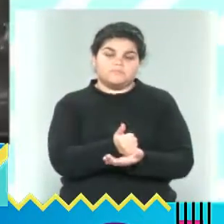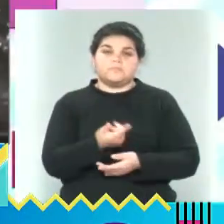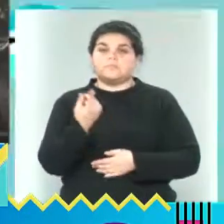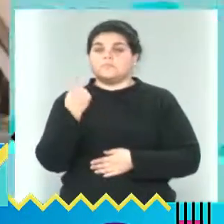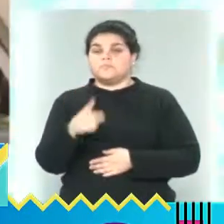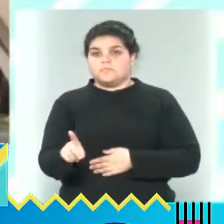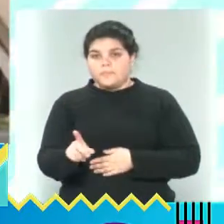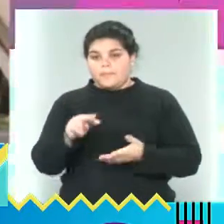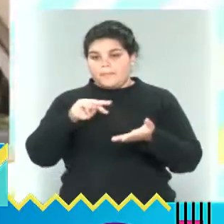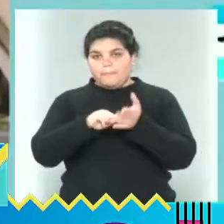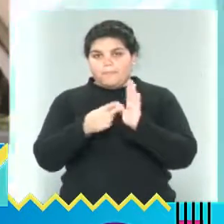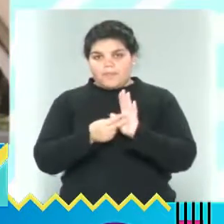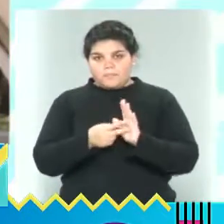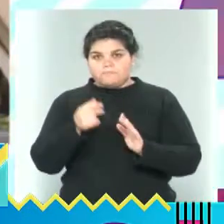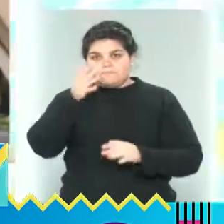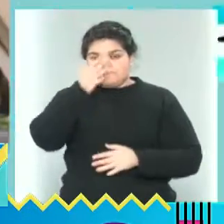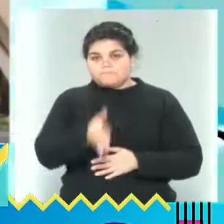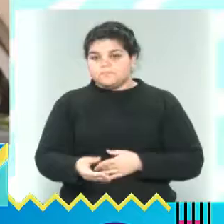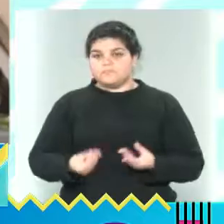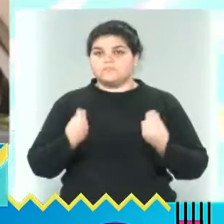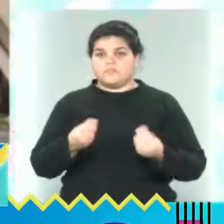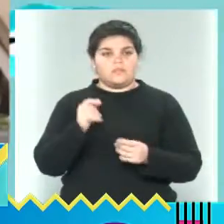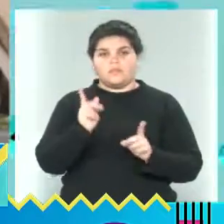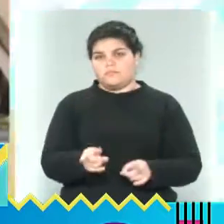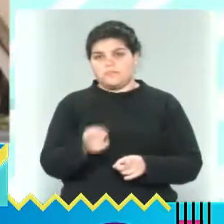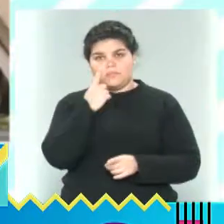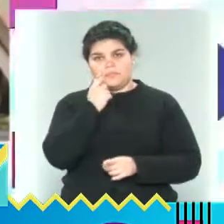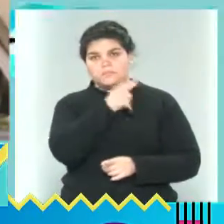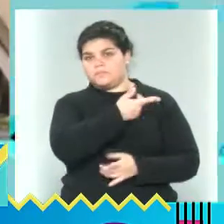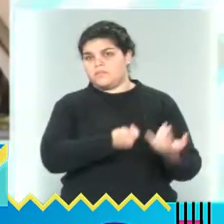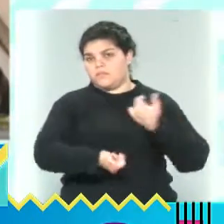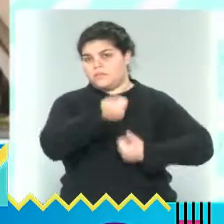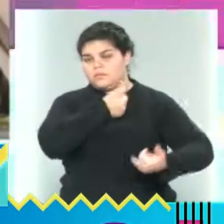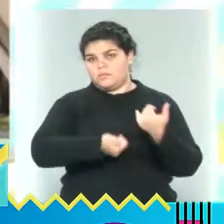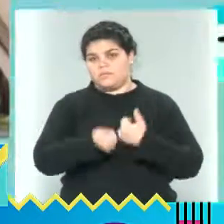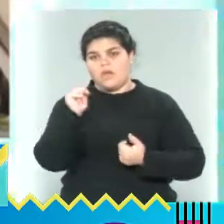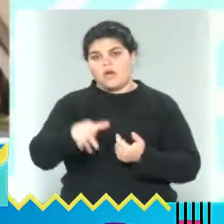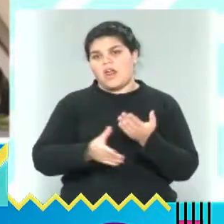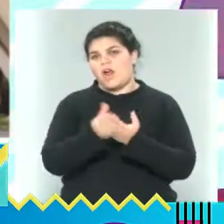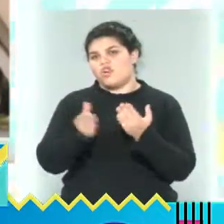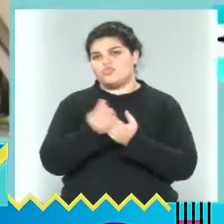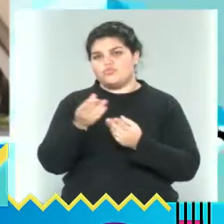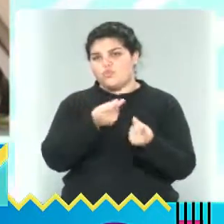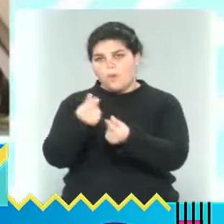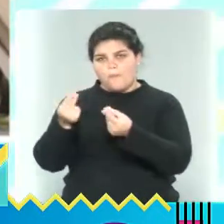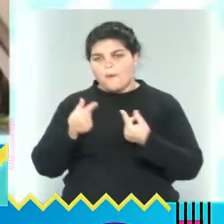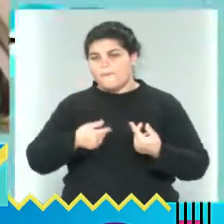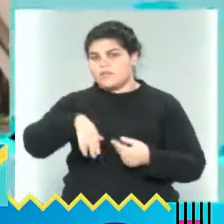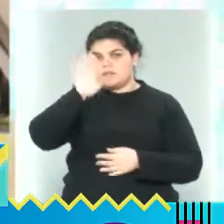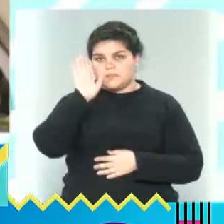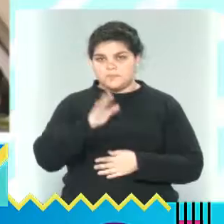problema que tenemos actualmente es, como dijo Alejandro, es el tema del consumo. El incremento del consumo, ya